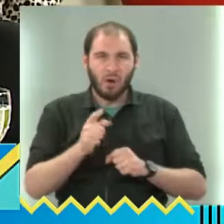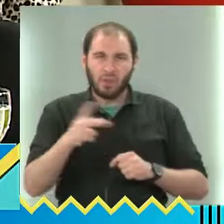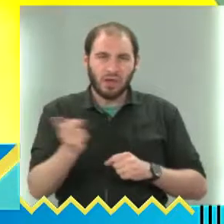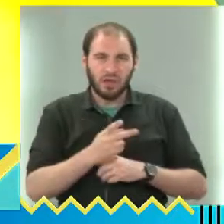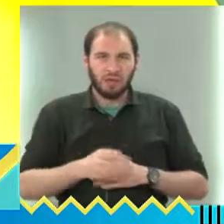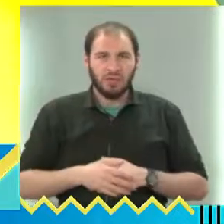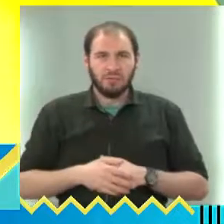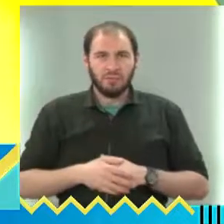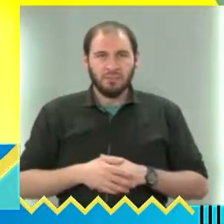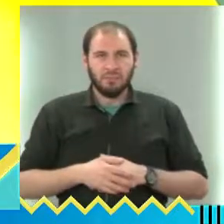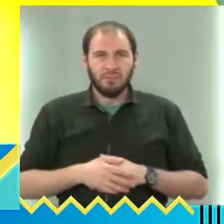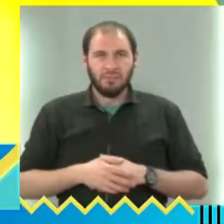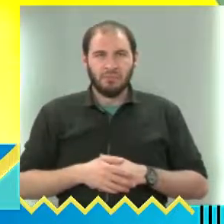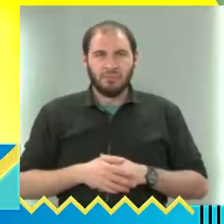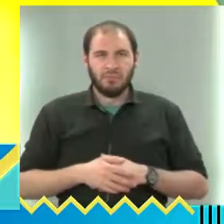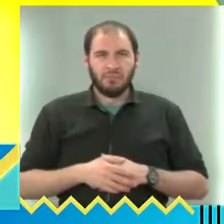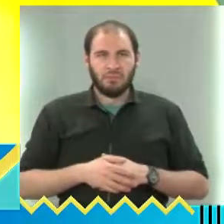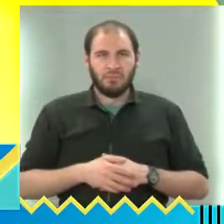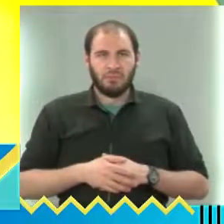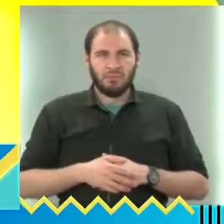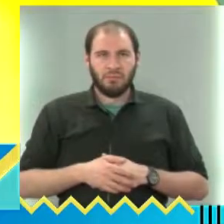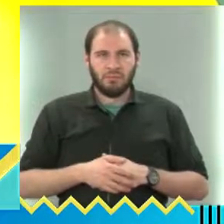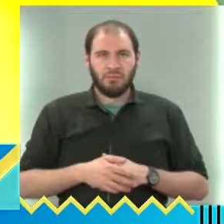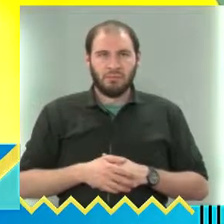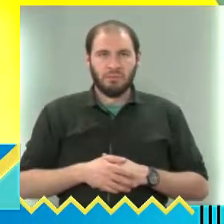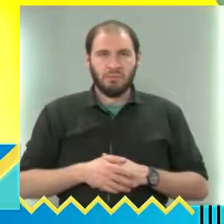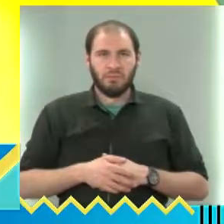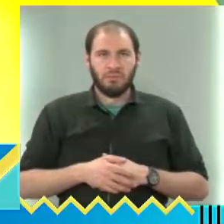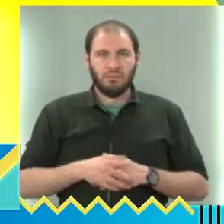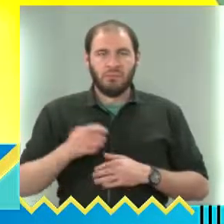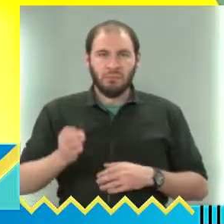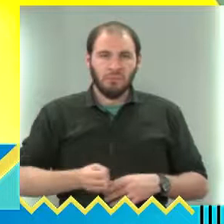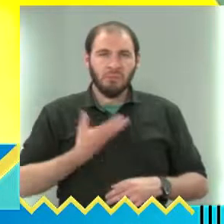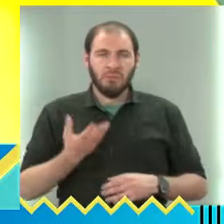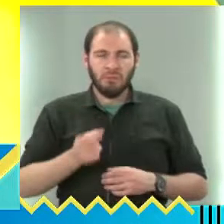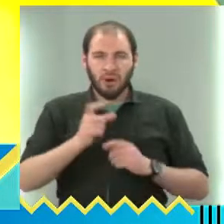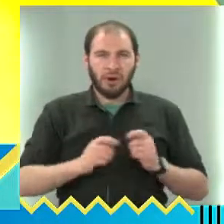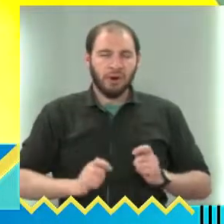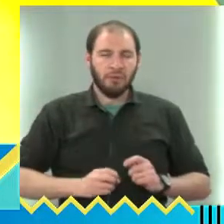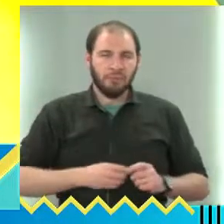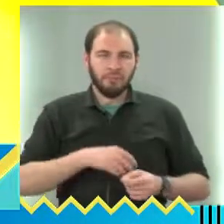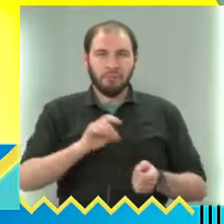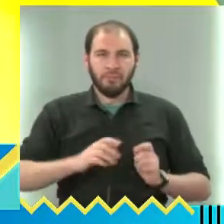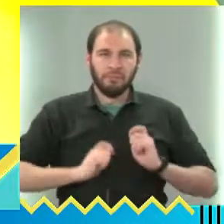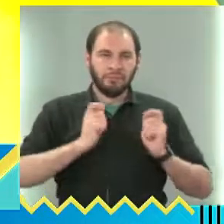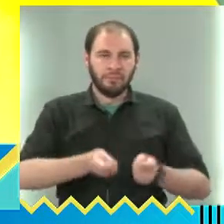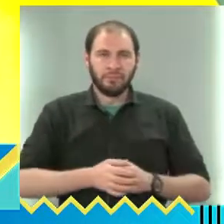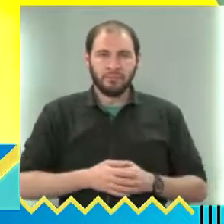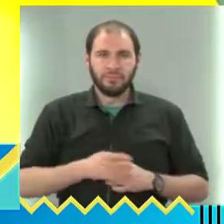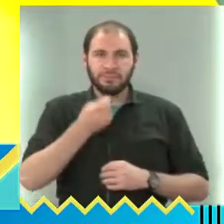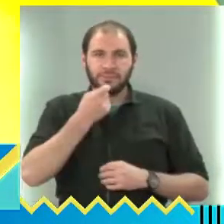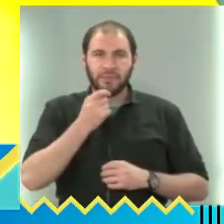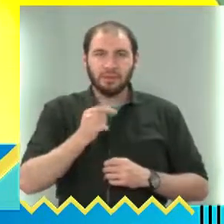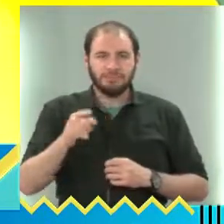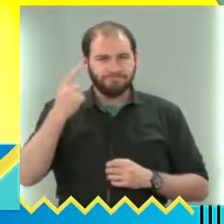trabajo? Y un poco en esto la actitud de los donantes voluntarios que vas viendo, por ejemplo,